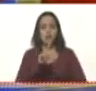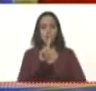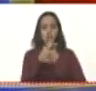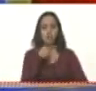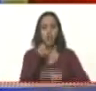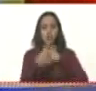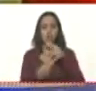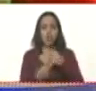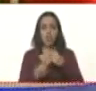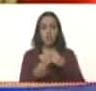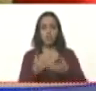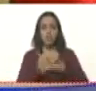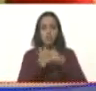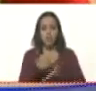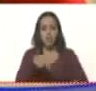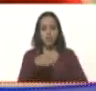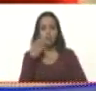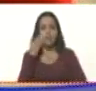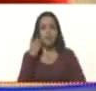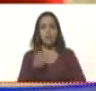esta hermosa experiencia.